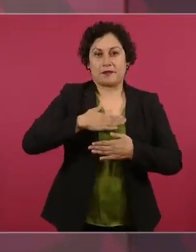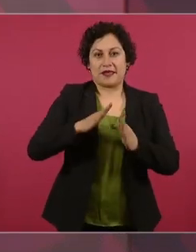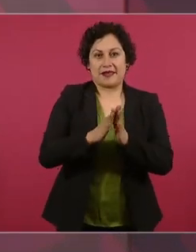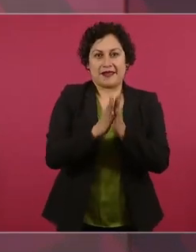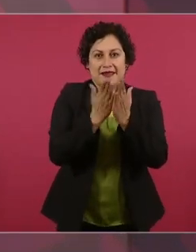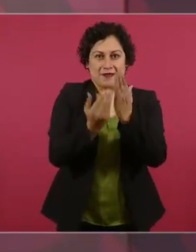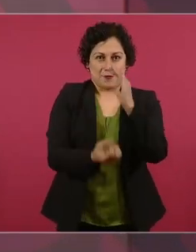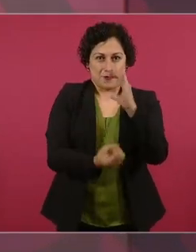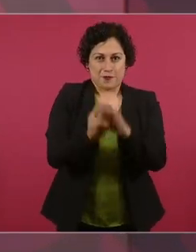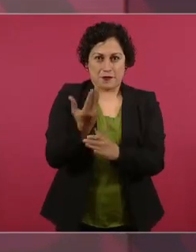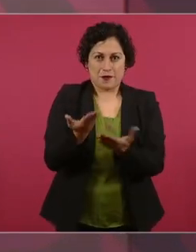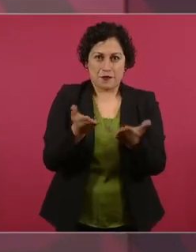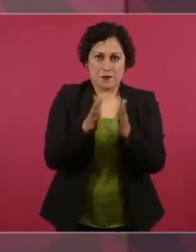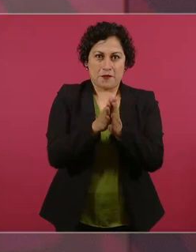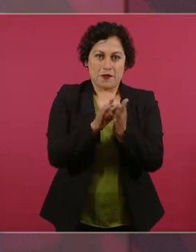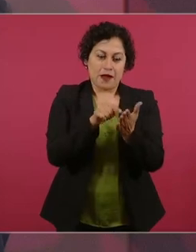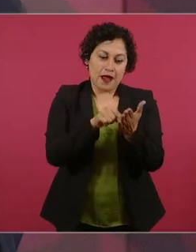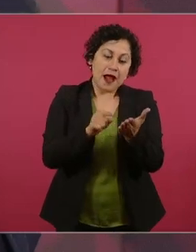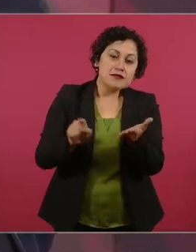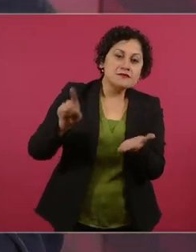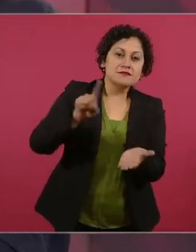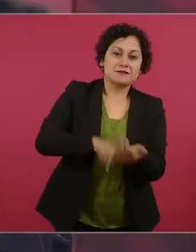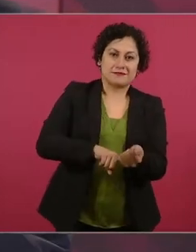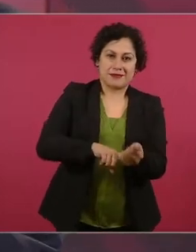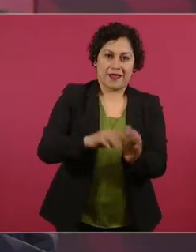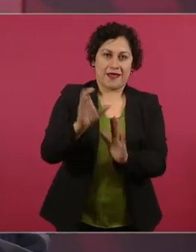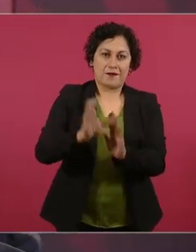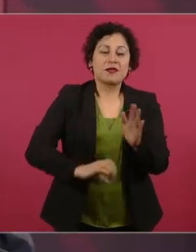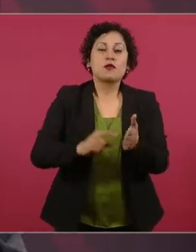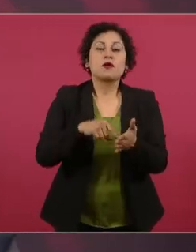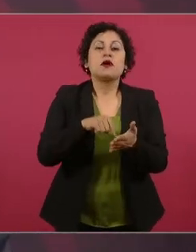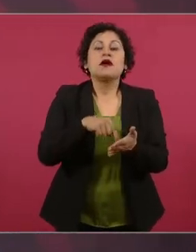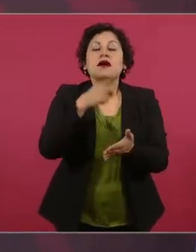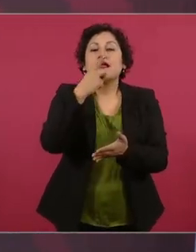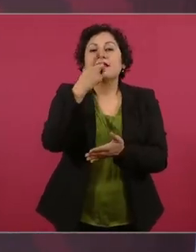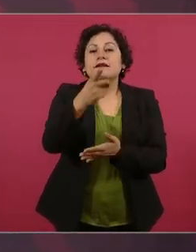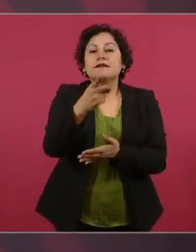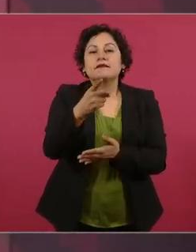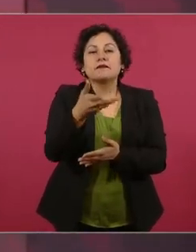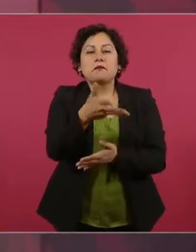que se llama algo así como